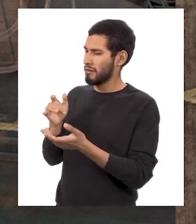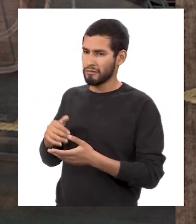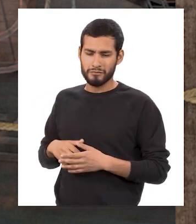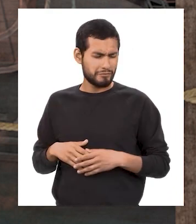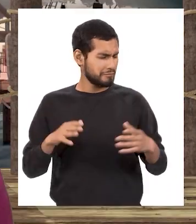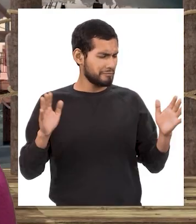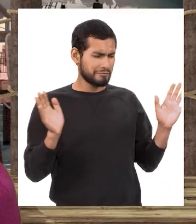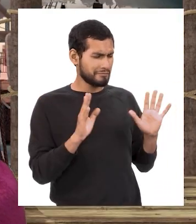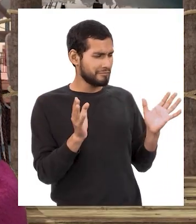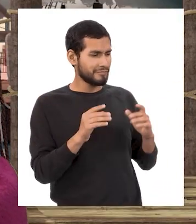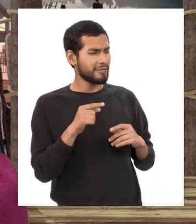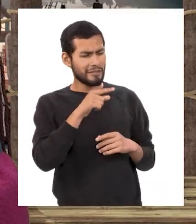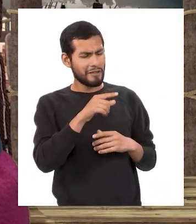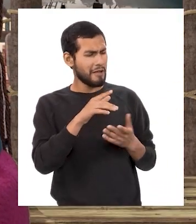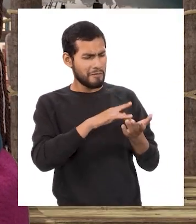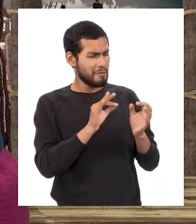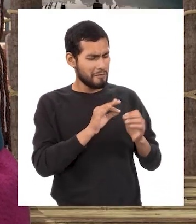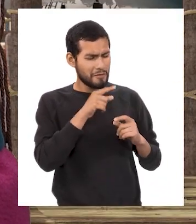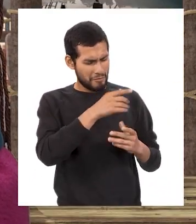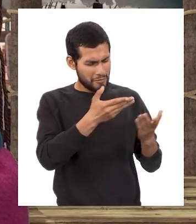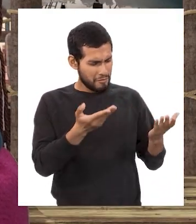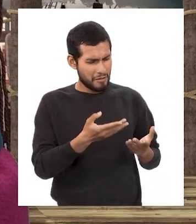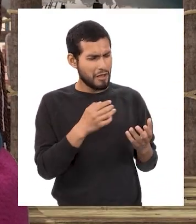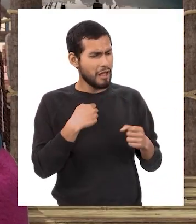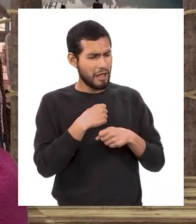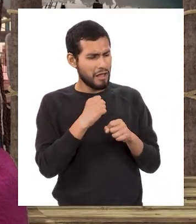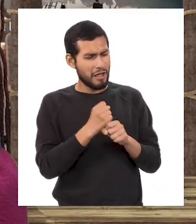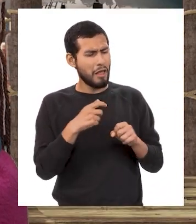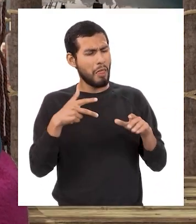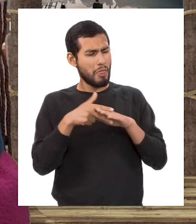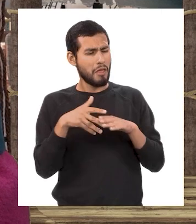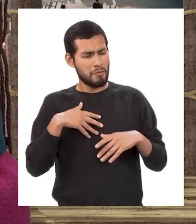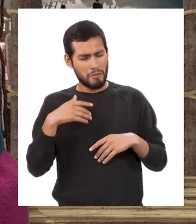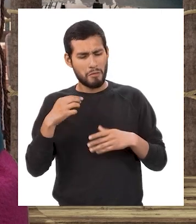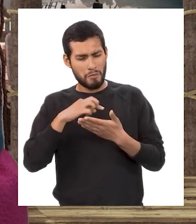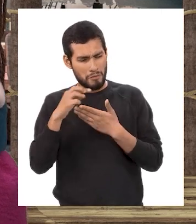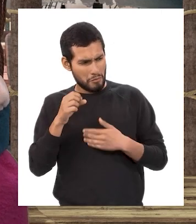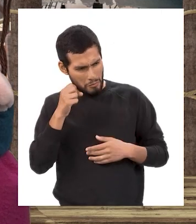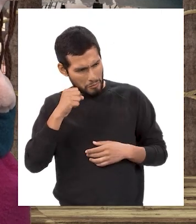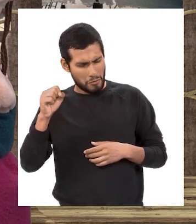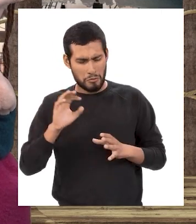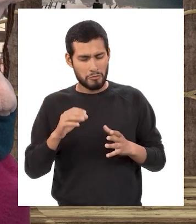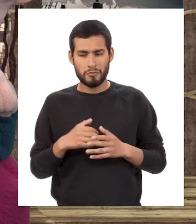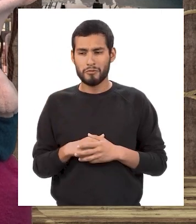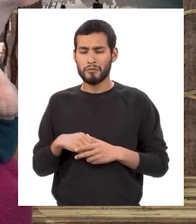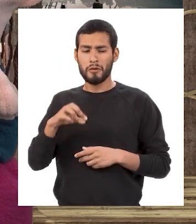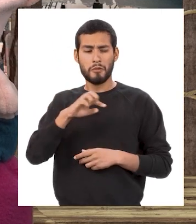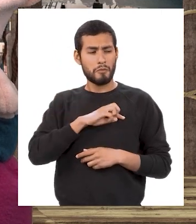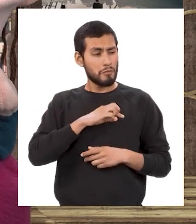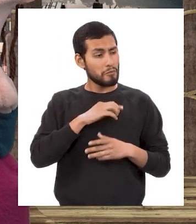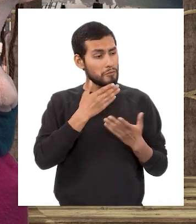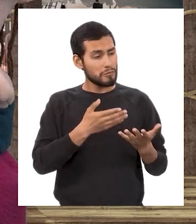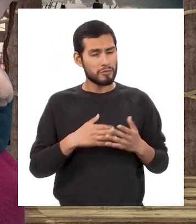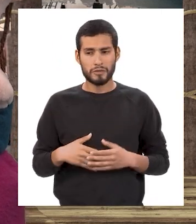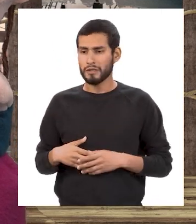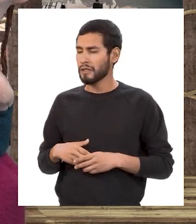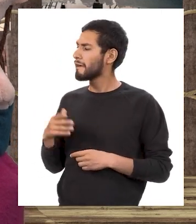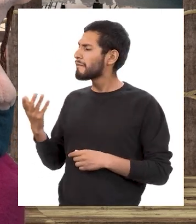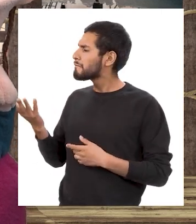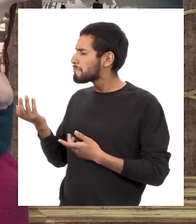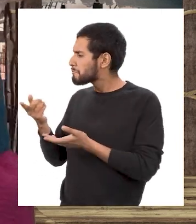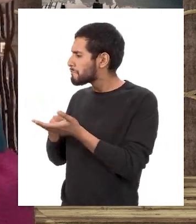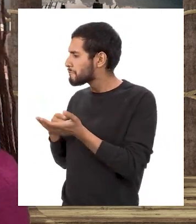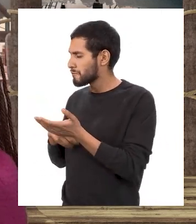podría abusar. Nada de eso. Usted no abusa y su presencia no entorpece mi programa. Passepartout.